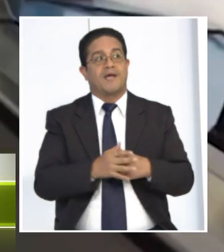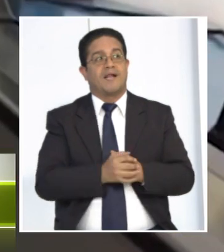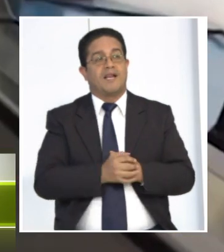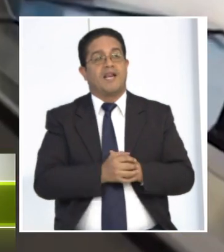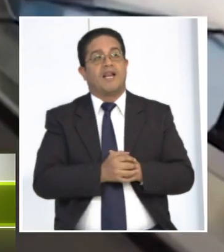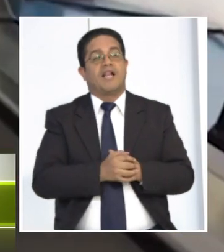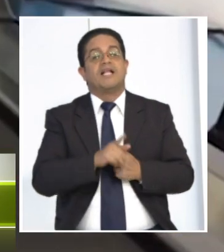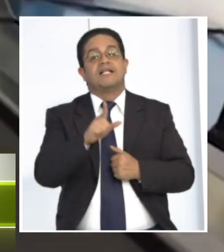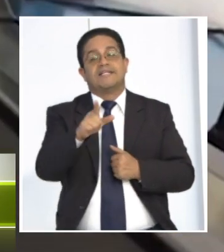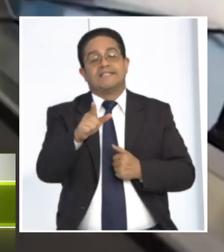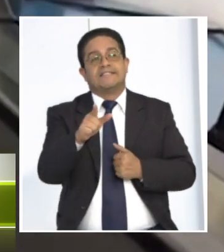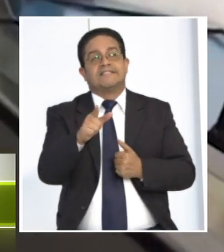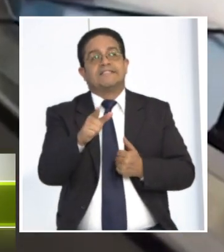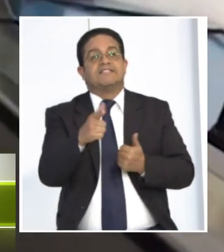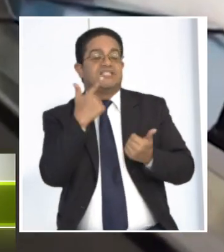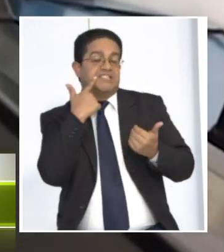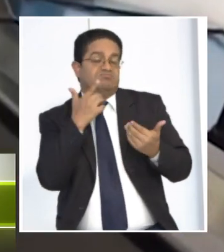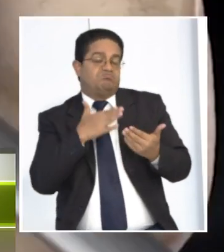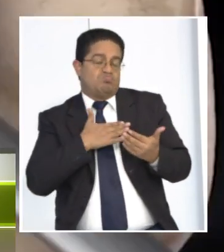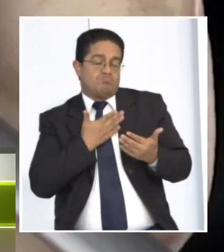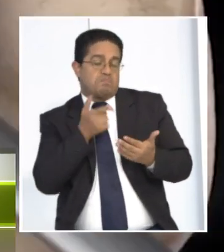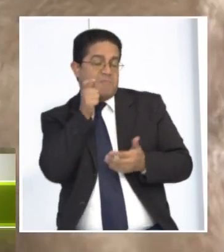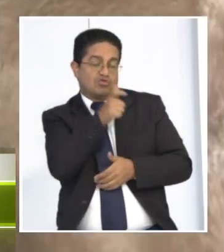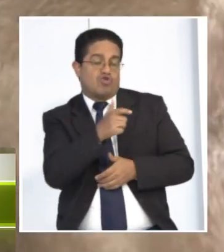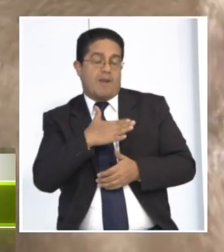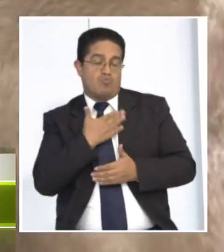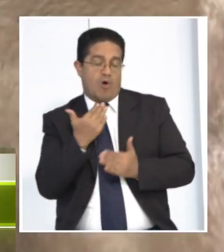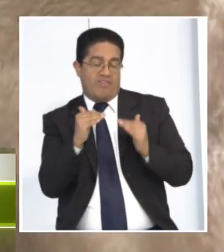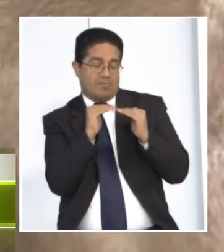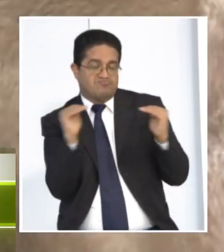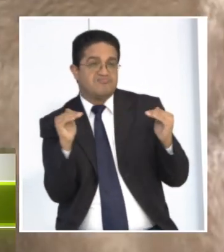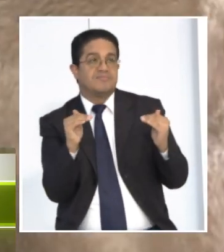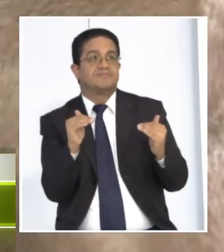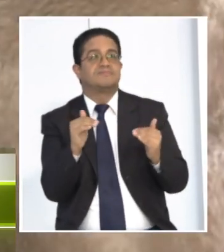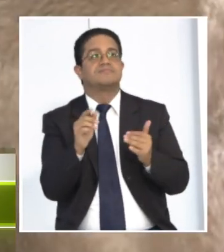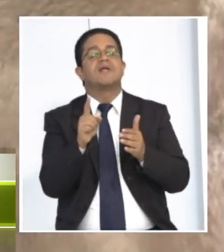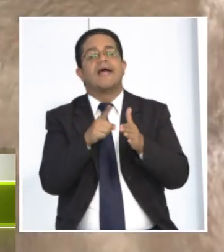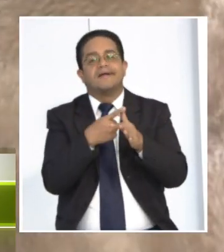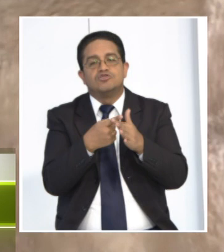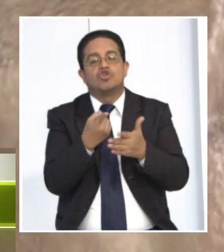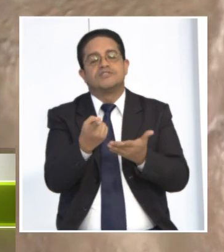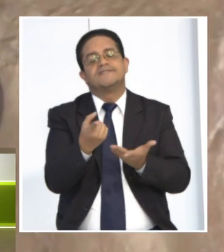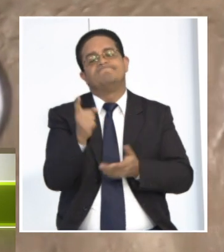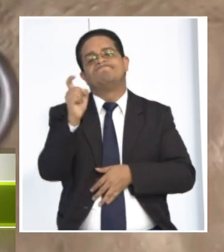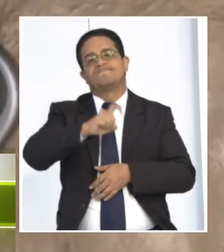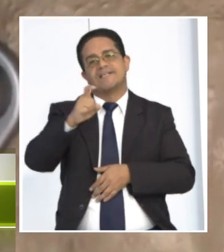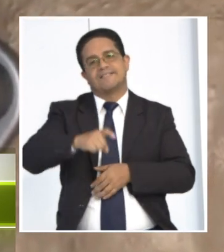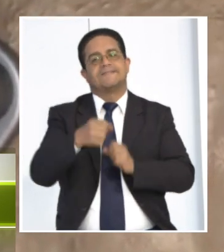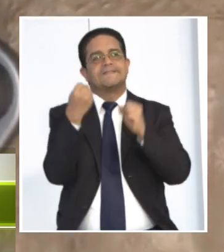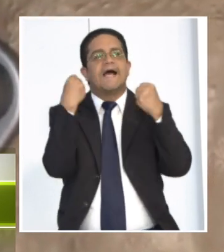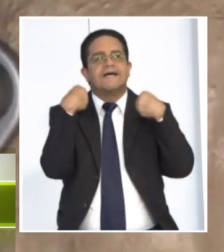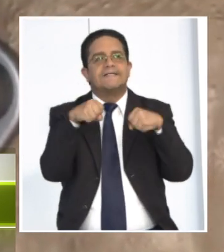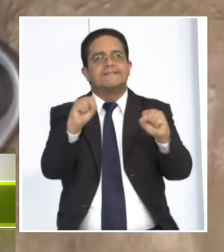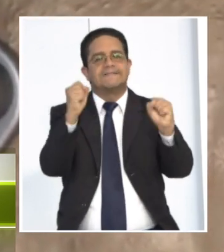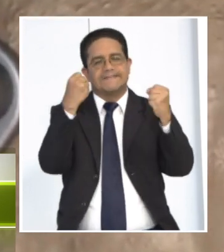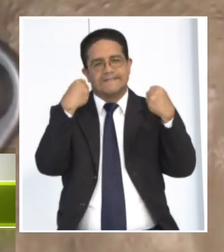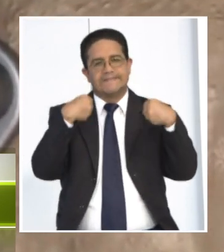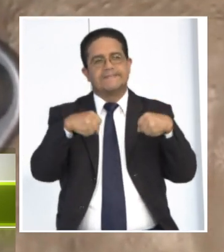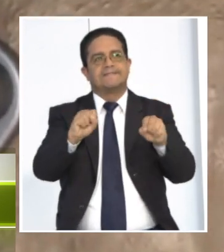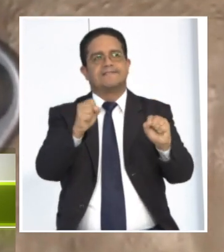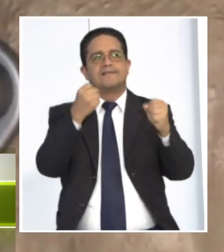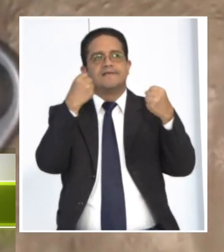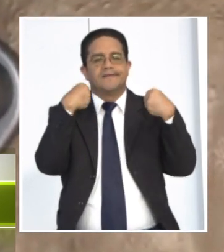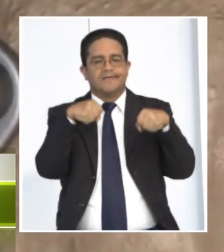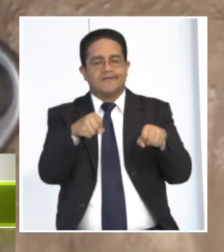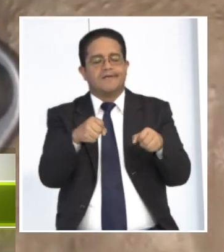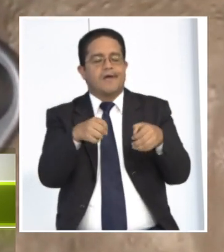espontáneamente hacia una mejor alineación. Es recomendable estimular el desarrollo de la musculatura mediante ejercicios como caminar